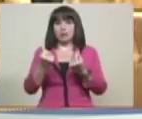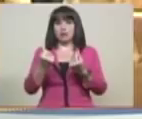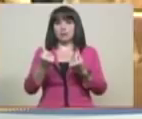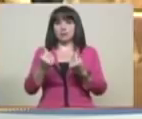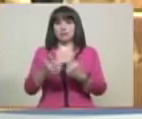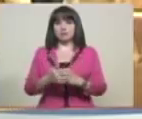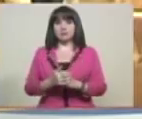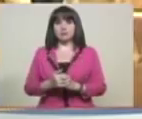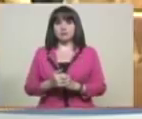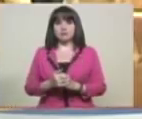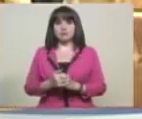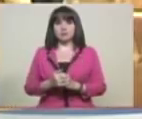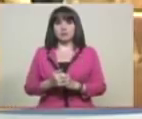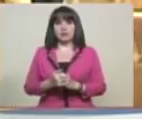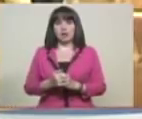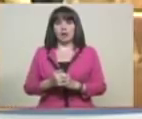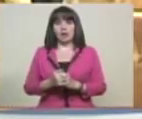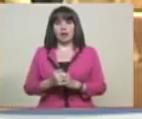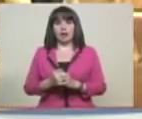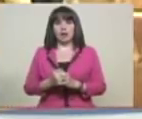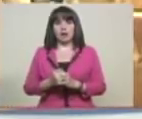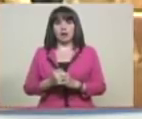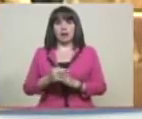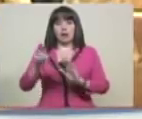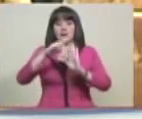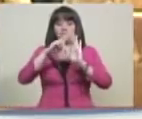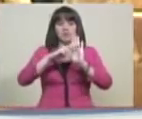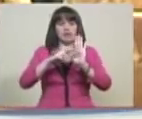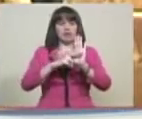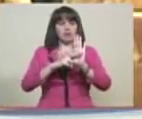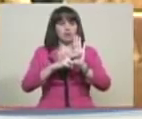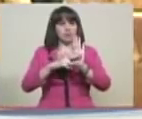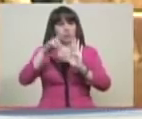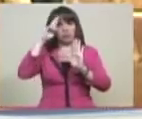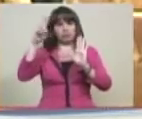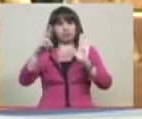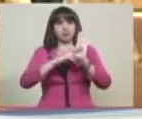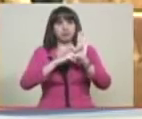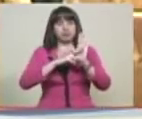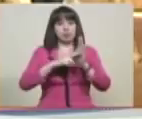respetando las reglas del mercado. Claro que sí, vamos a respetarlas, pues.